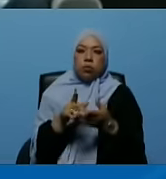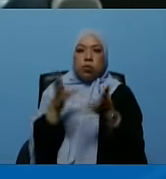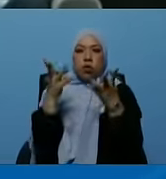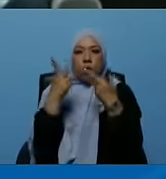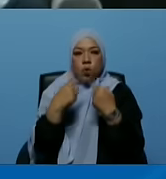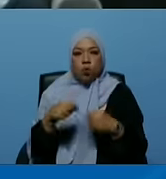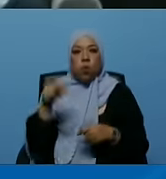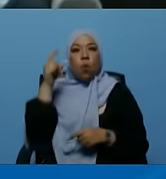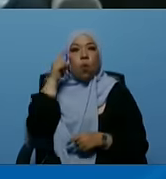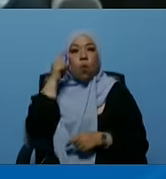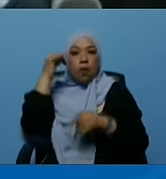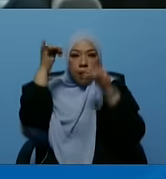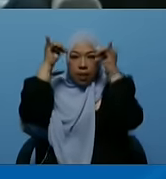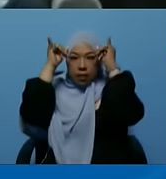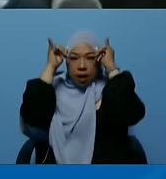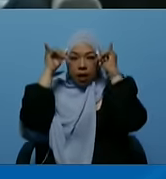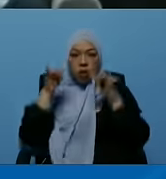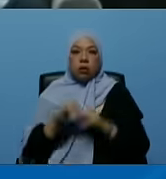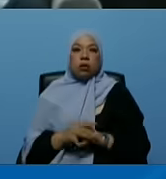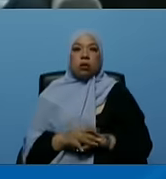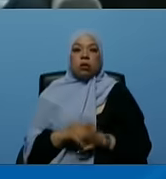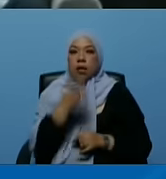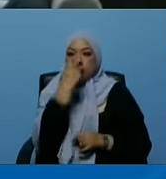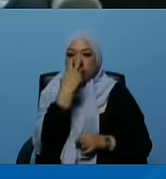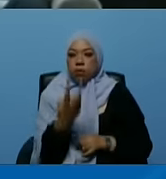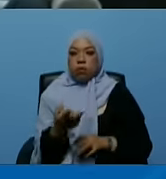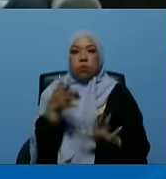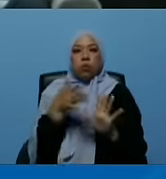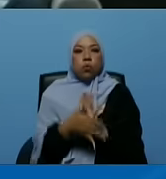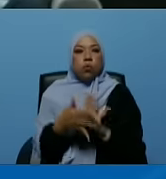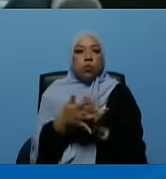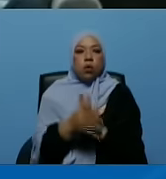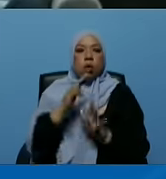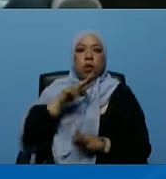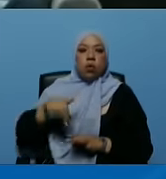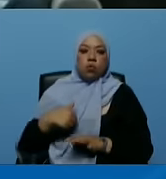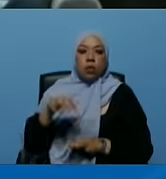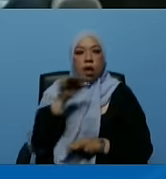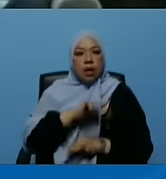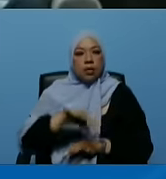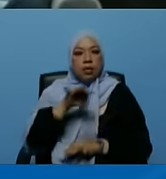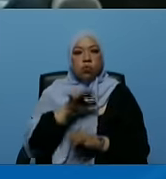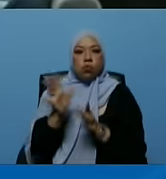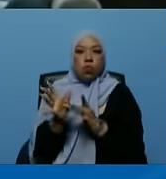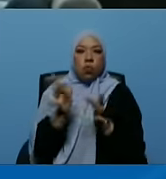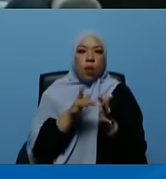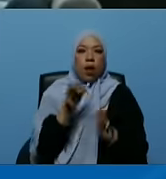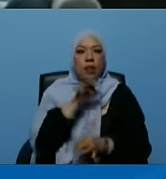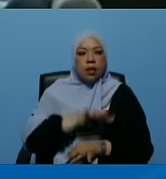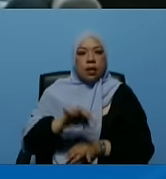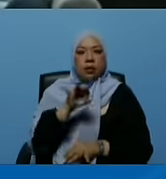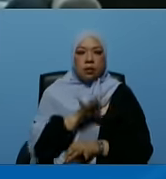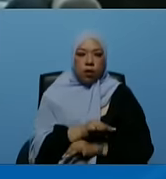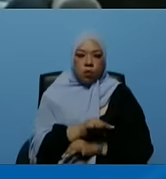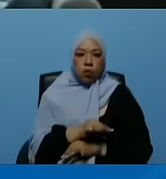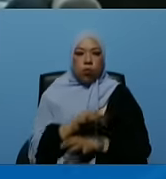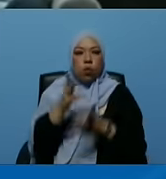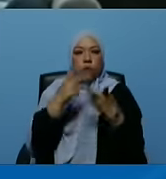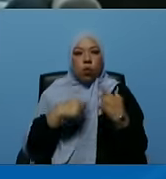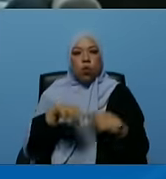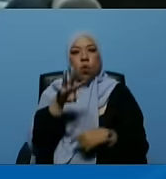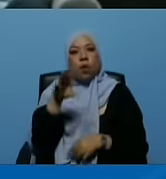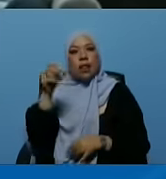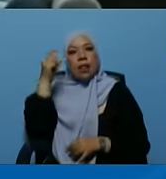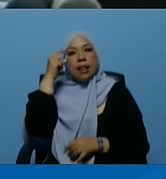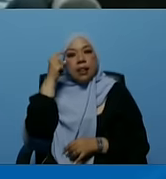cuando el diablo invitó a nuestro Señor Jesucristo al desierto, 40